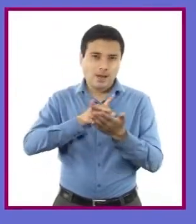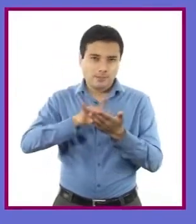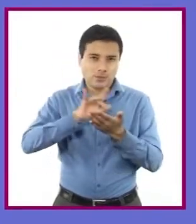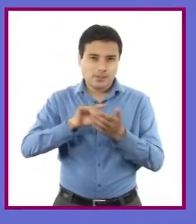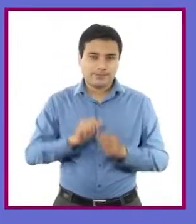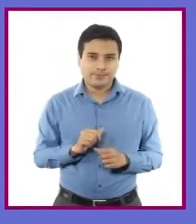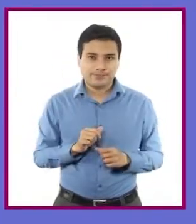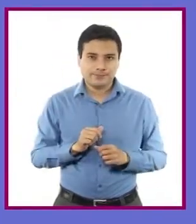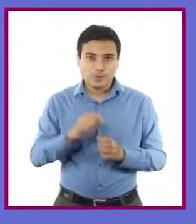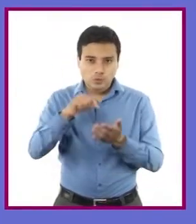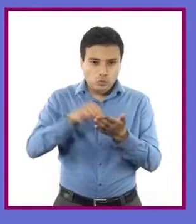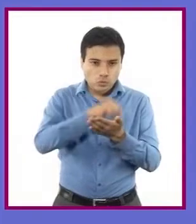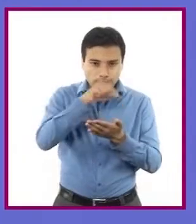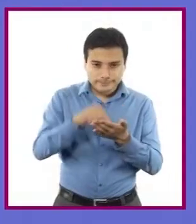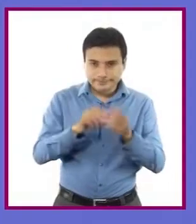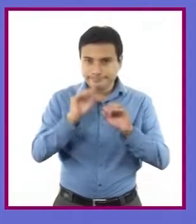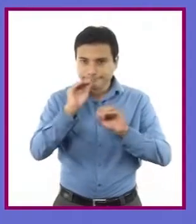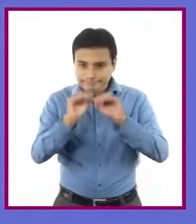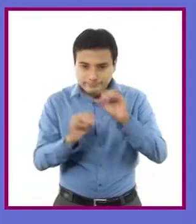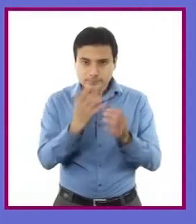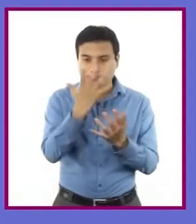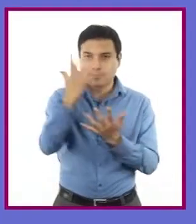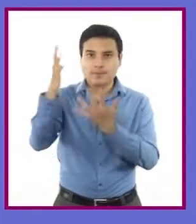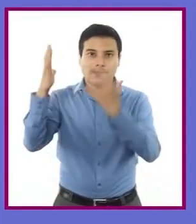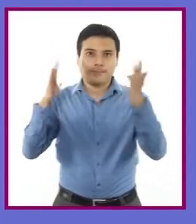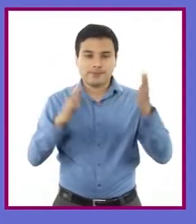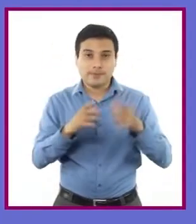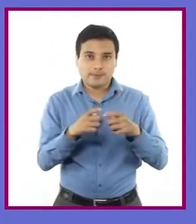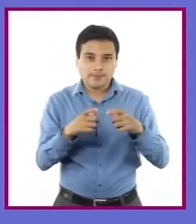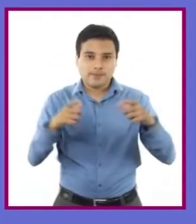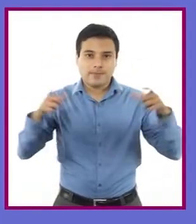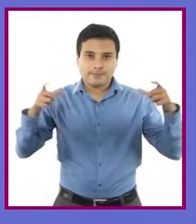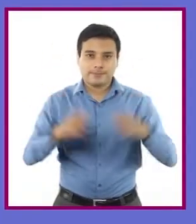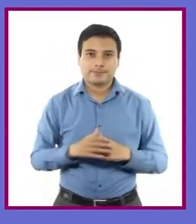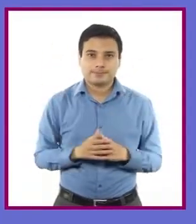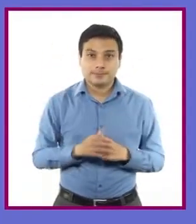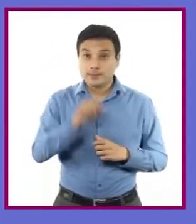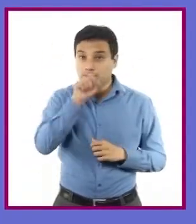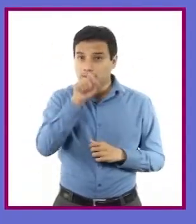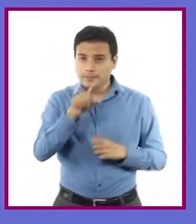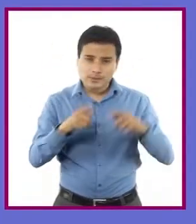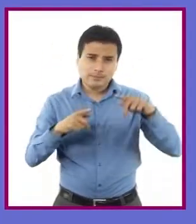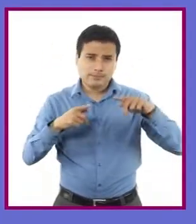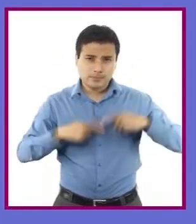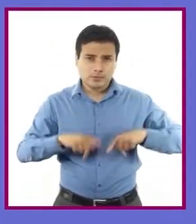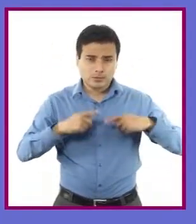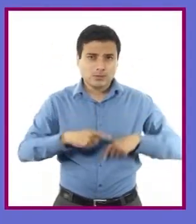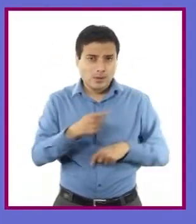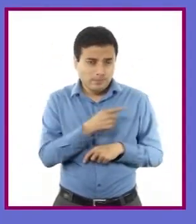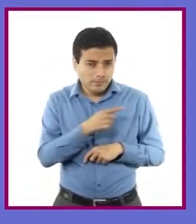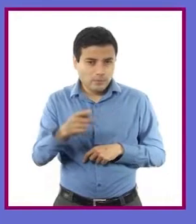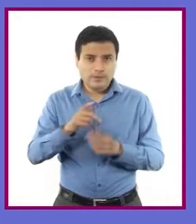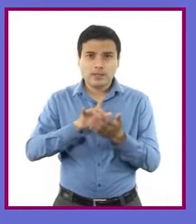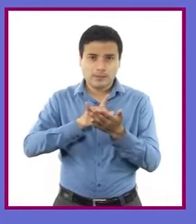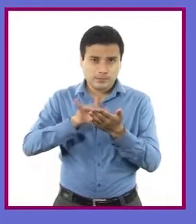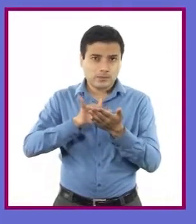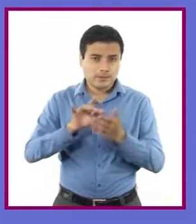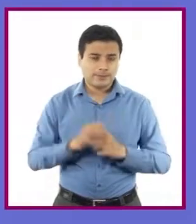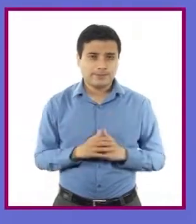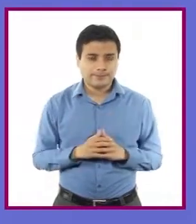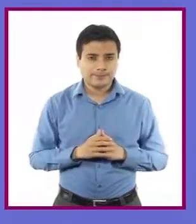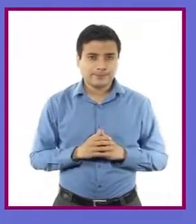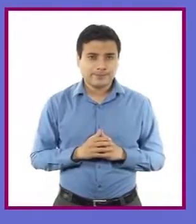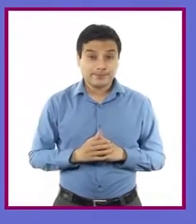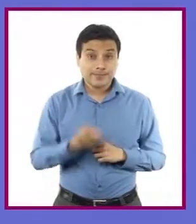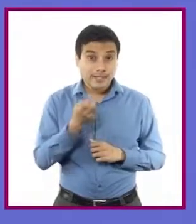conservación y restauración forestal. Además, es un mecanismo para combatir la pobreza a través de los servicios ambientales que ofrece, lo